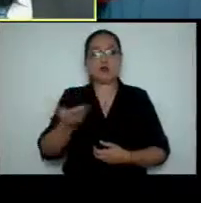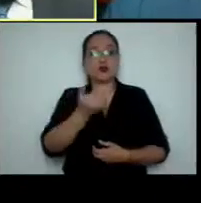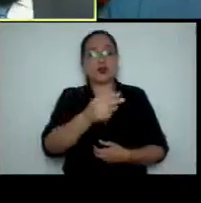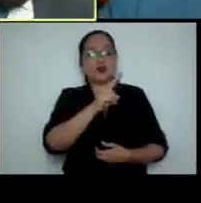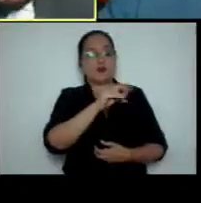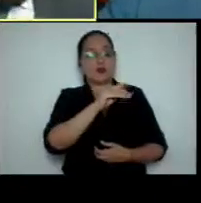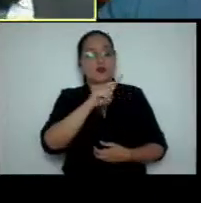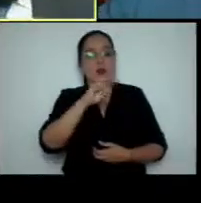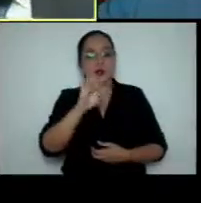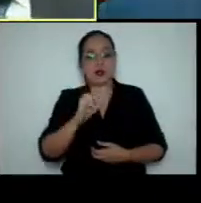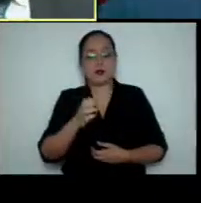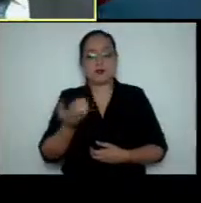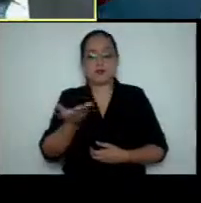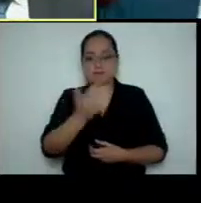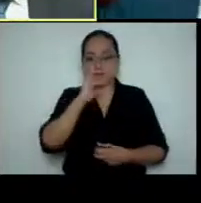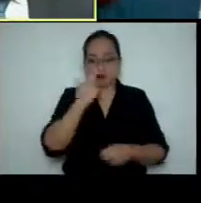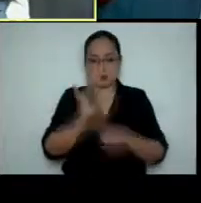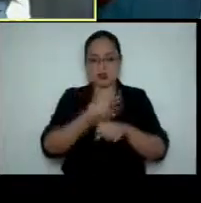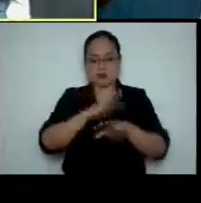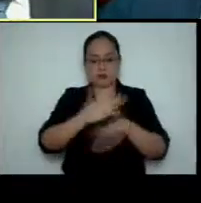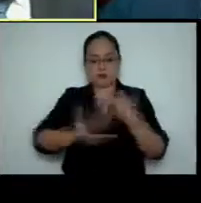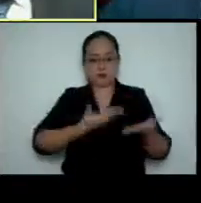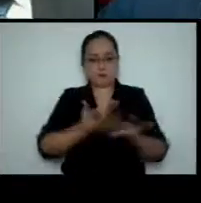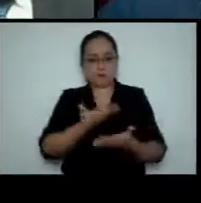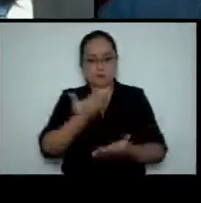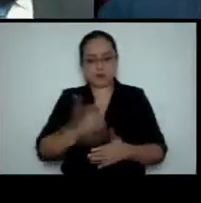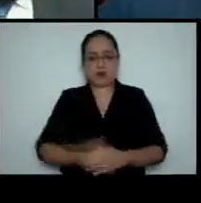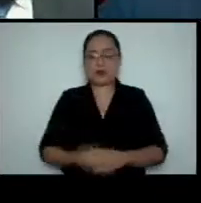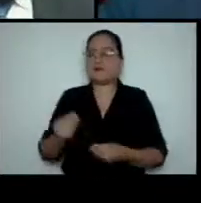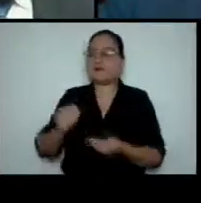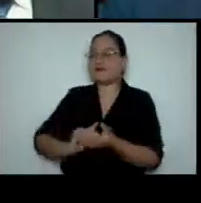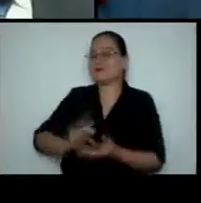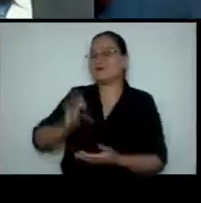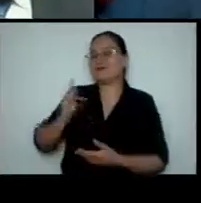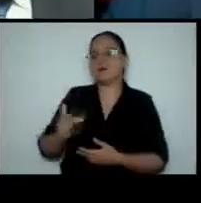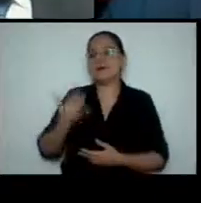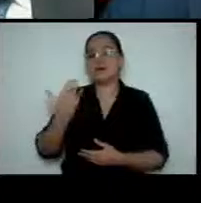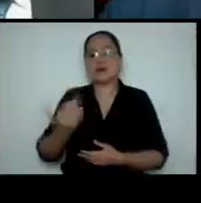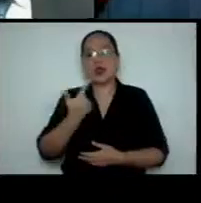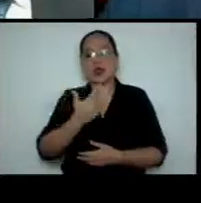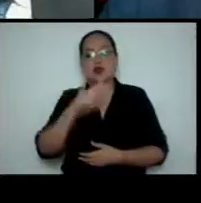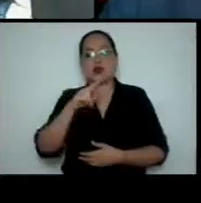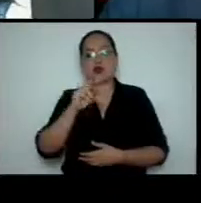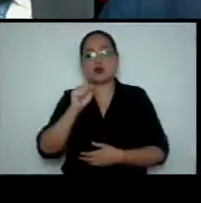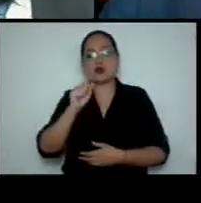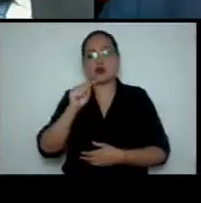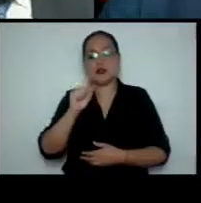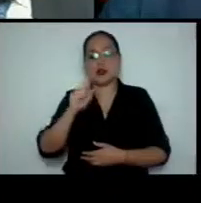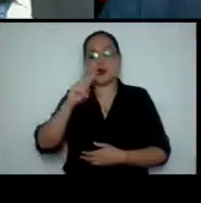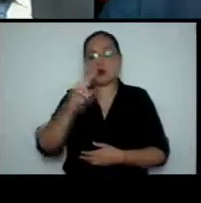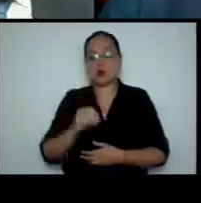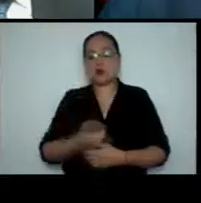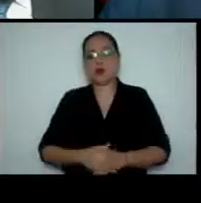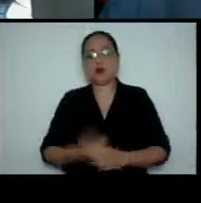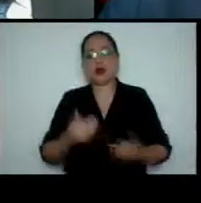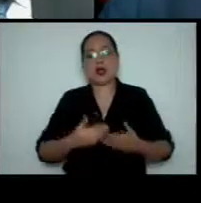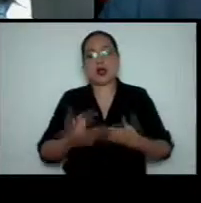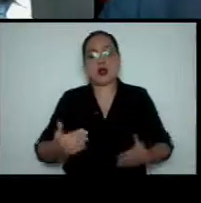Coello, ponente del asunto. Muchísimas gracias, Gustavo. Bueno, en términos de mi